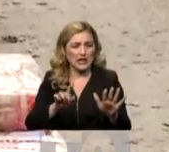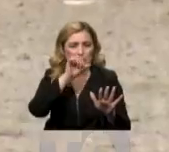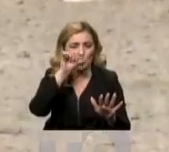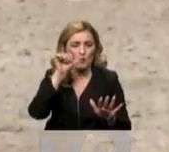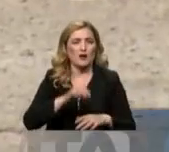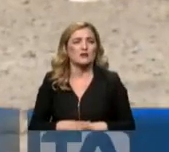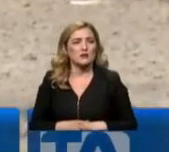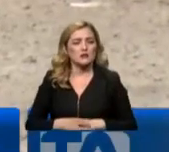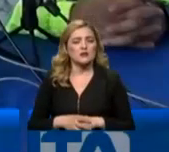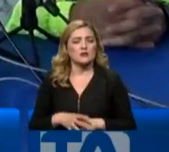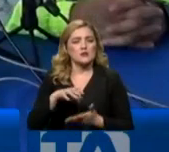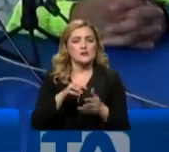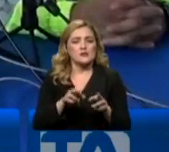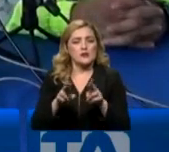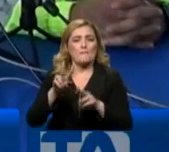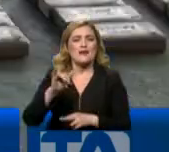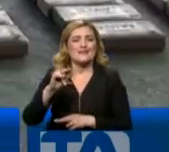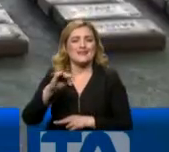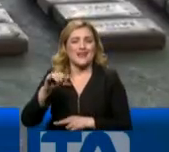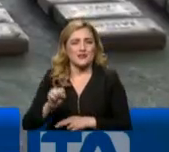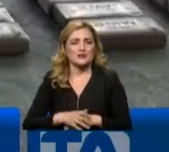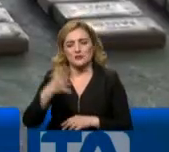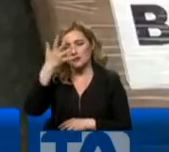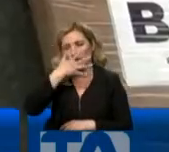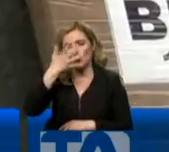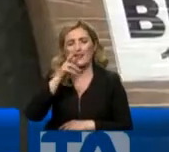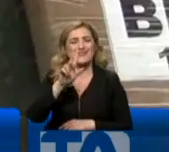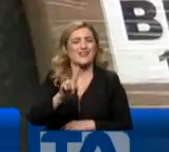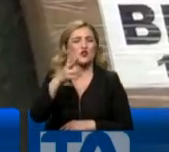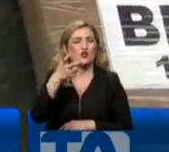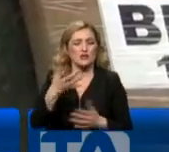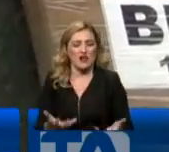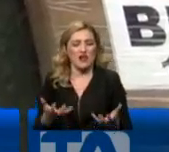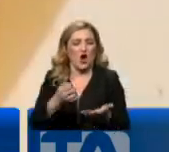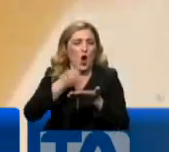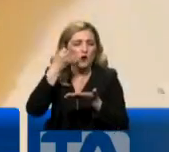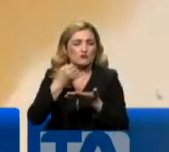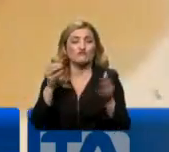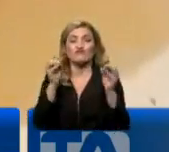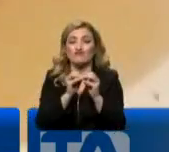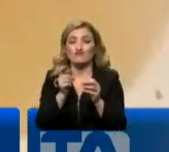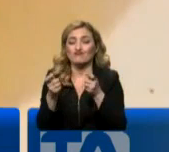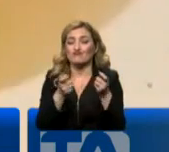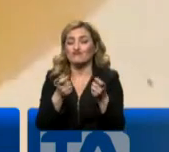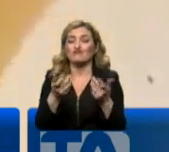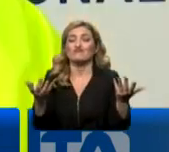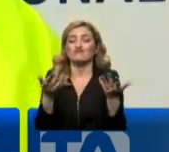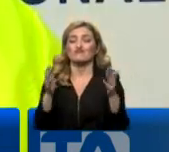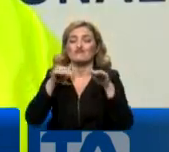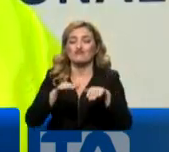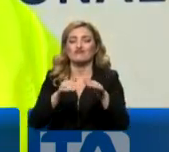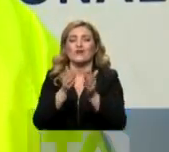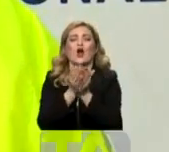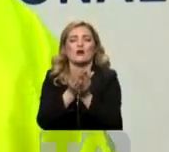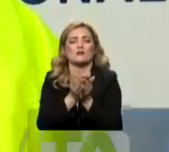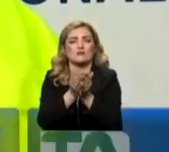heroína en Vinces, provincia de Los Ríos, y de Esmeraldas, donde encontraron 113 kilos de clorhidrato de cocaína, se suma un operativo en alta mar. Se